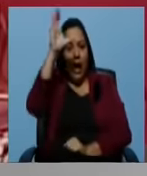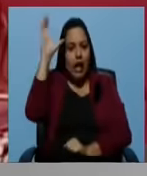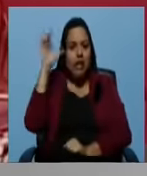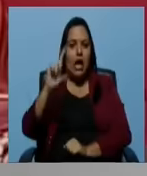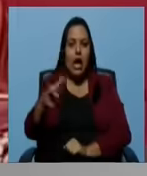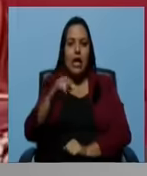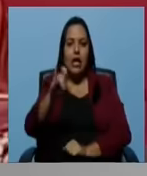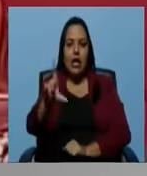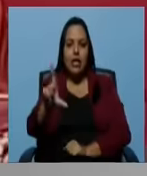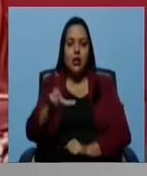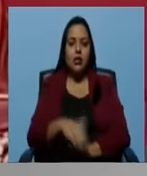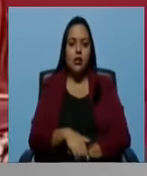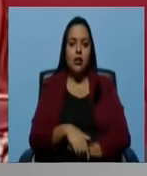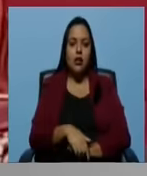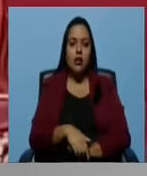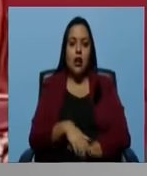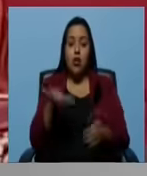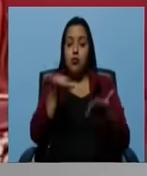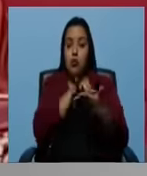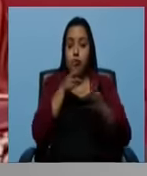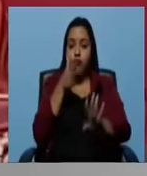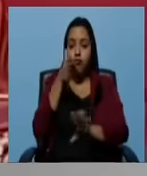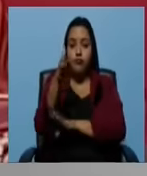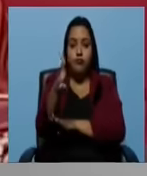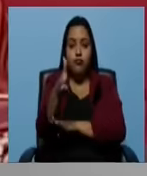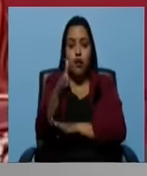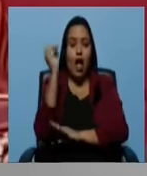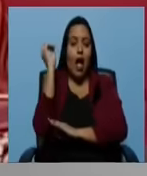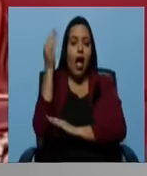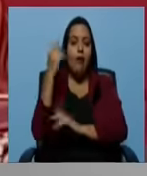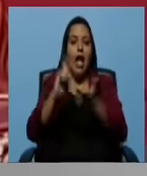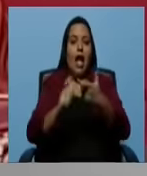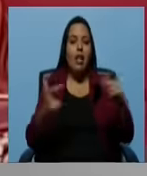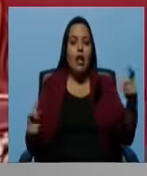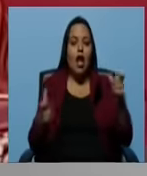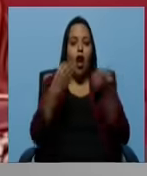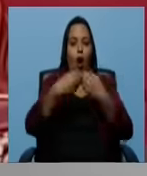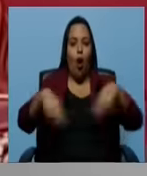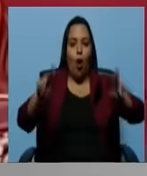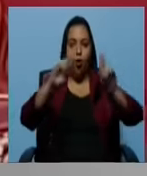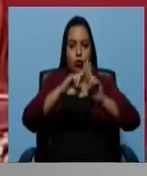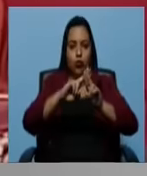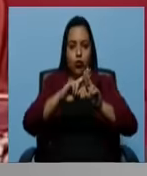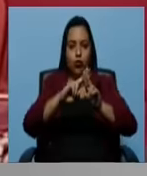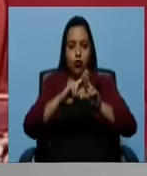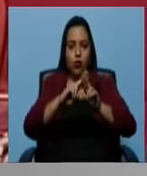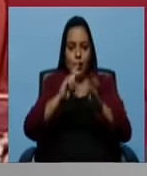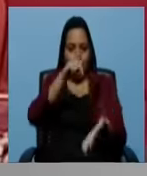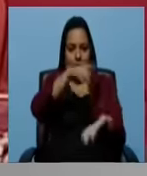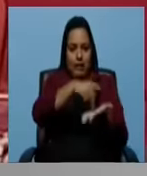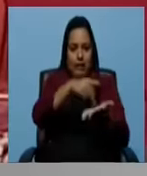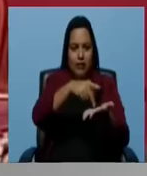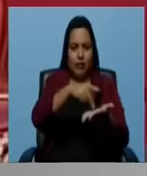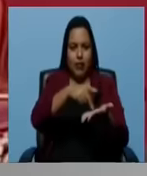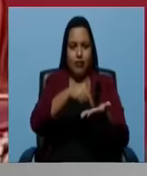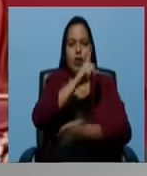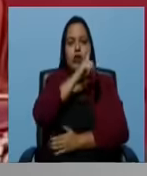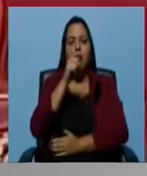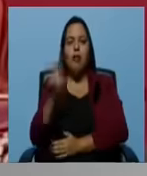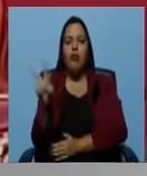Asamblea General de la ONU a representar a nuestro país. Allá el compañero